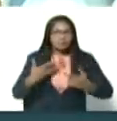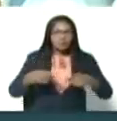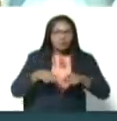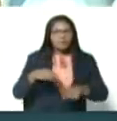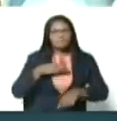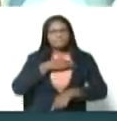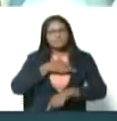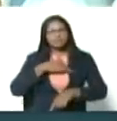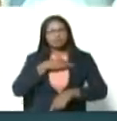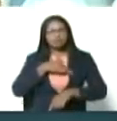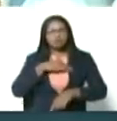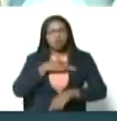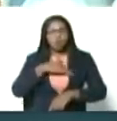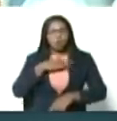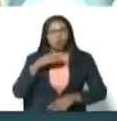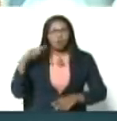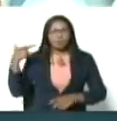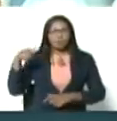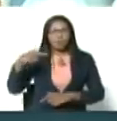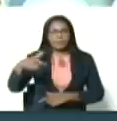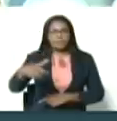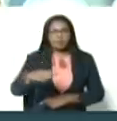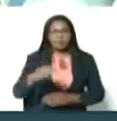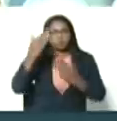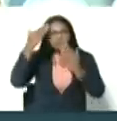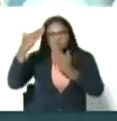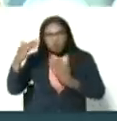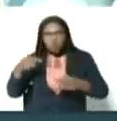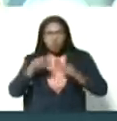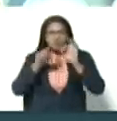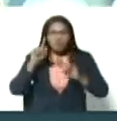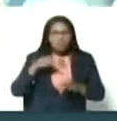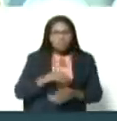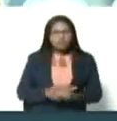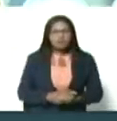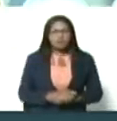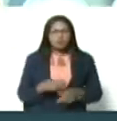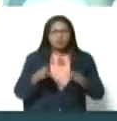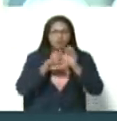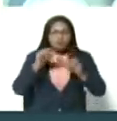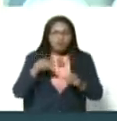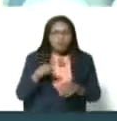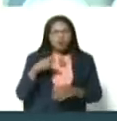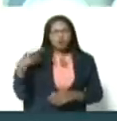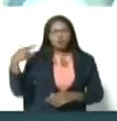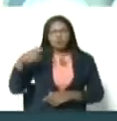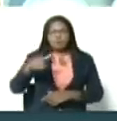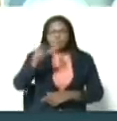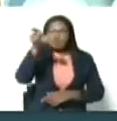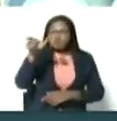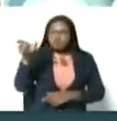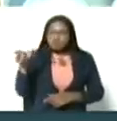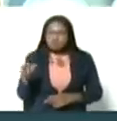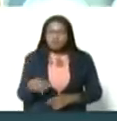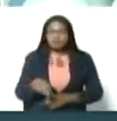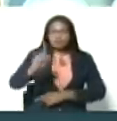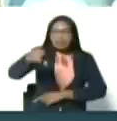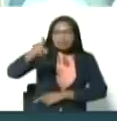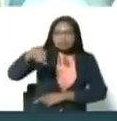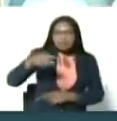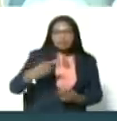misión Transporte Venezuela. Mis saludos a todos los transportistas del país, hermanos y hermanas, taxistas,